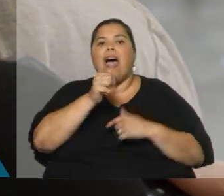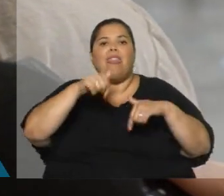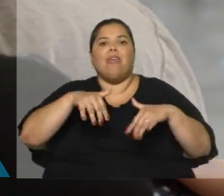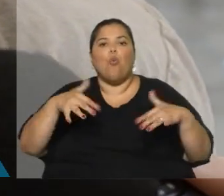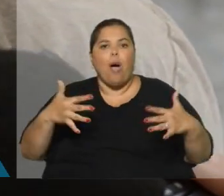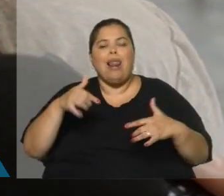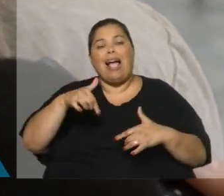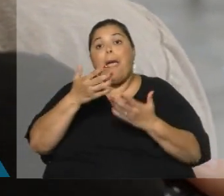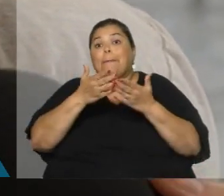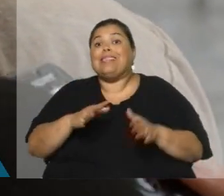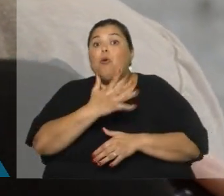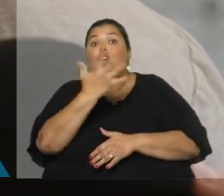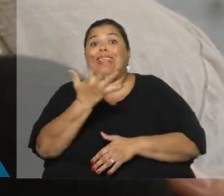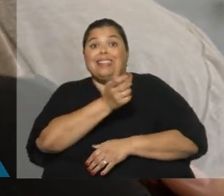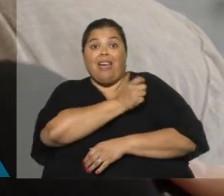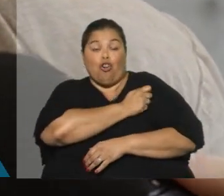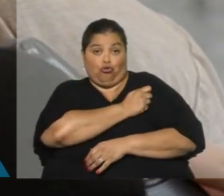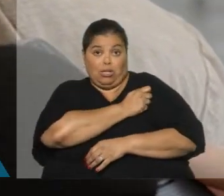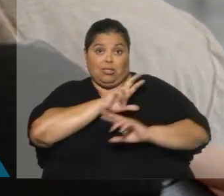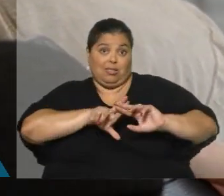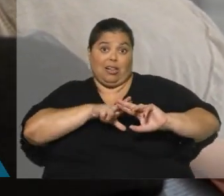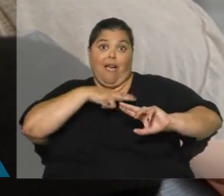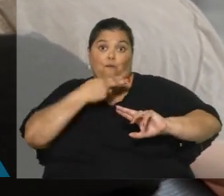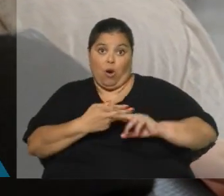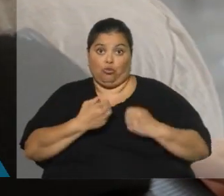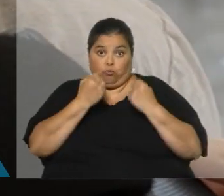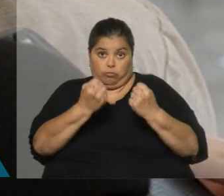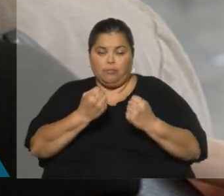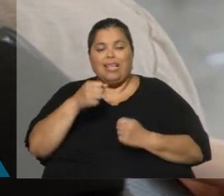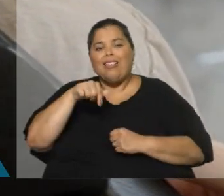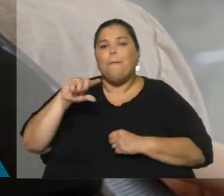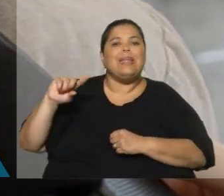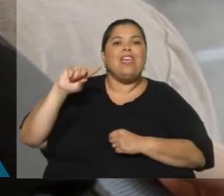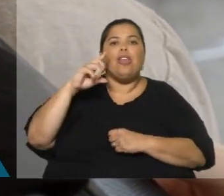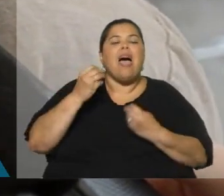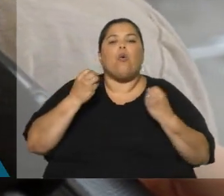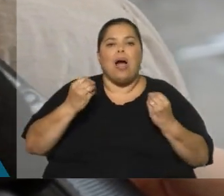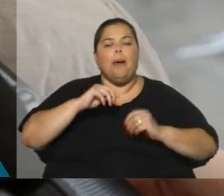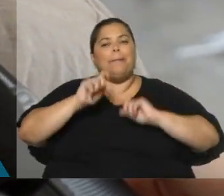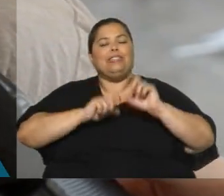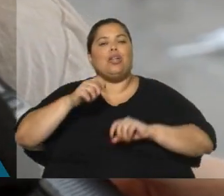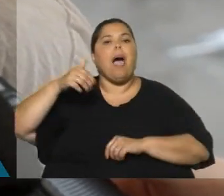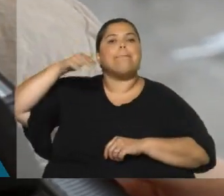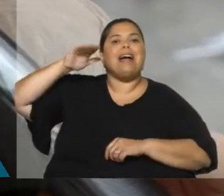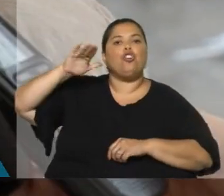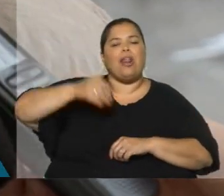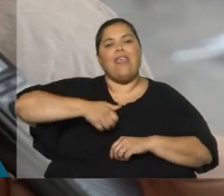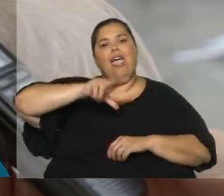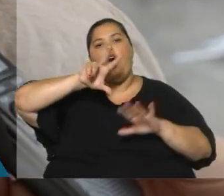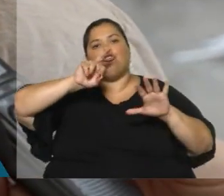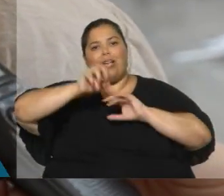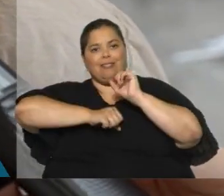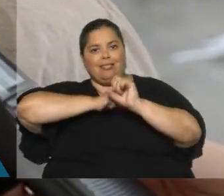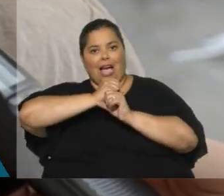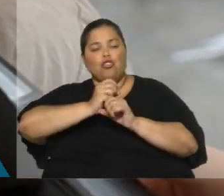empezamos con la quinta dosis de refuerzo. Entonces, la priorización en esta etapa es a las personas mayores de 80 años y a